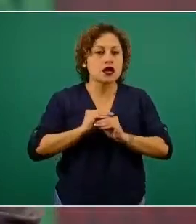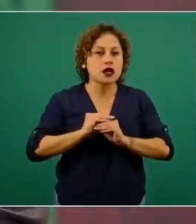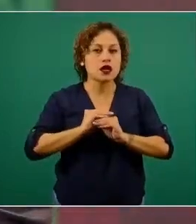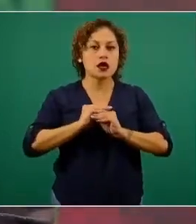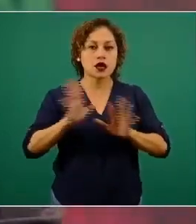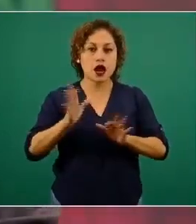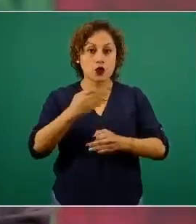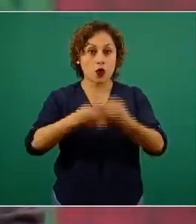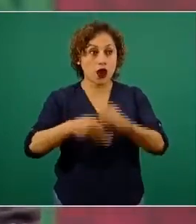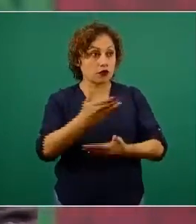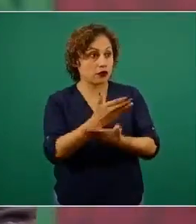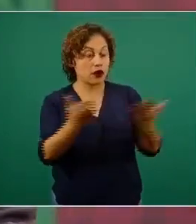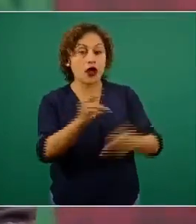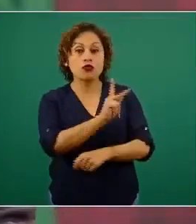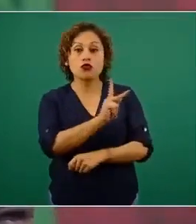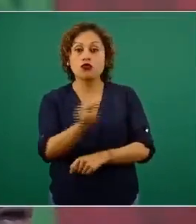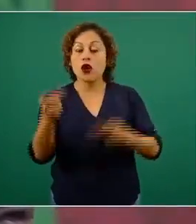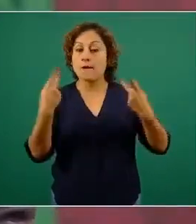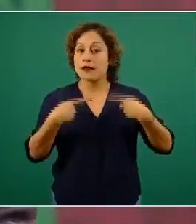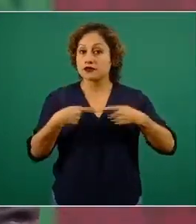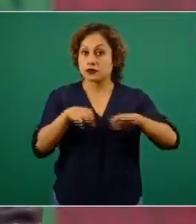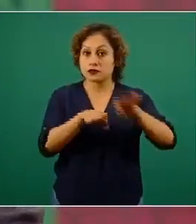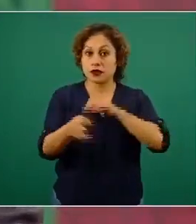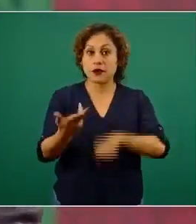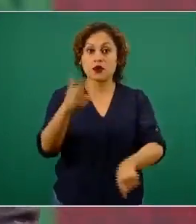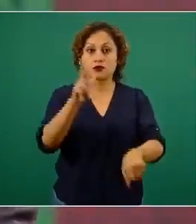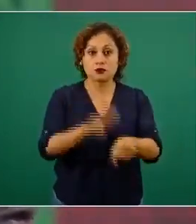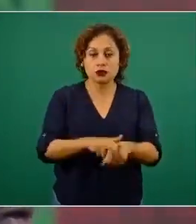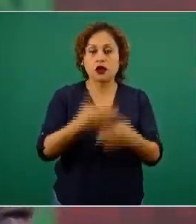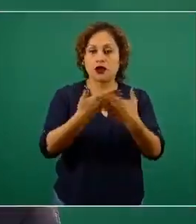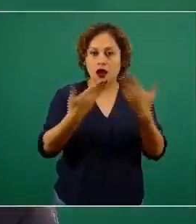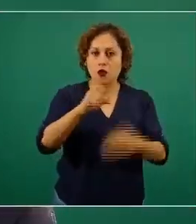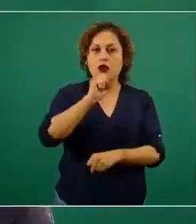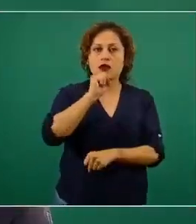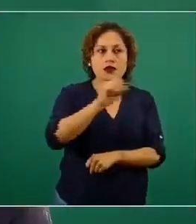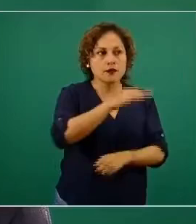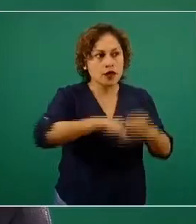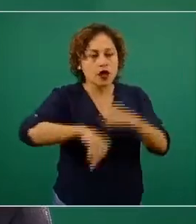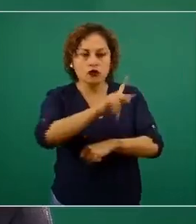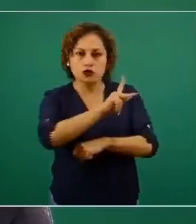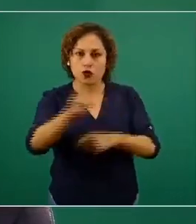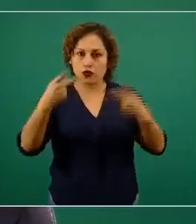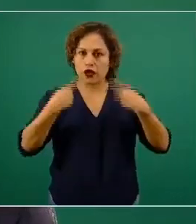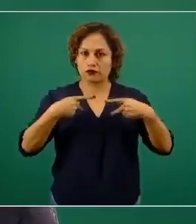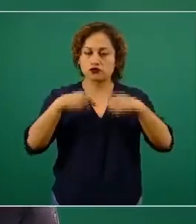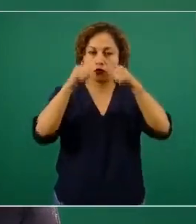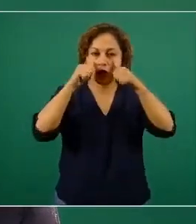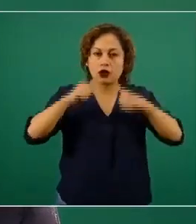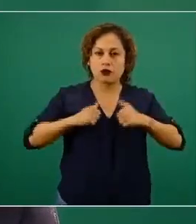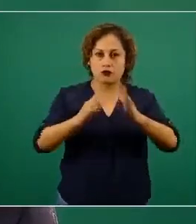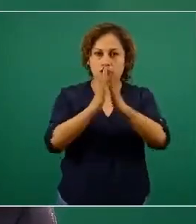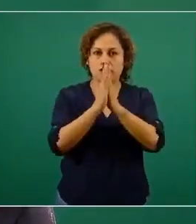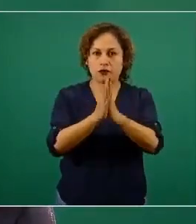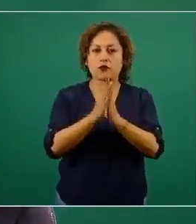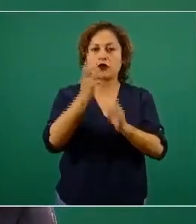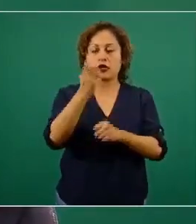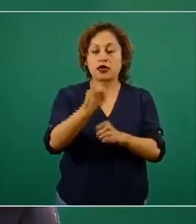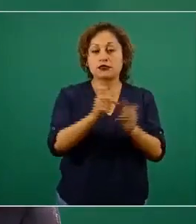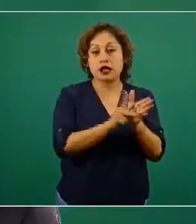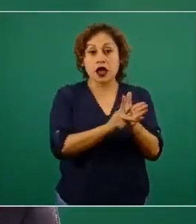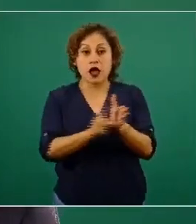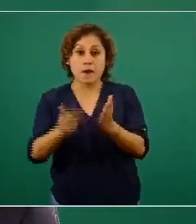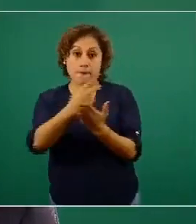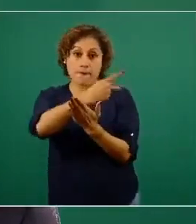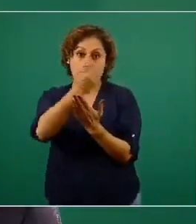ahora y en próximas fechas para toda la población, el orden de uso de la vacuna corresponde a un plan técnico que ha